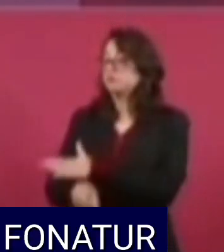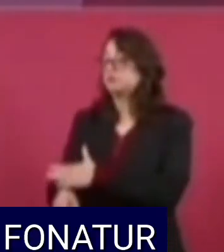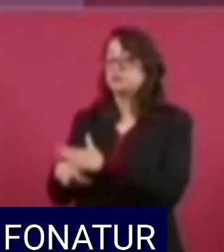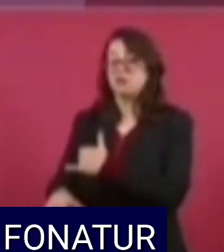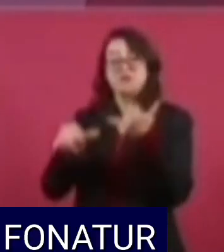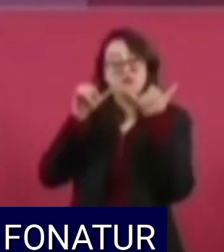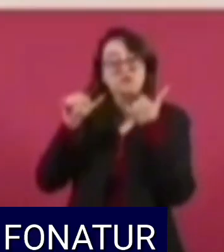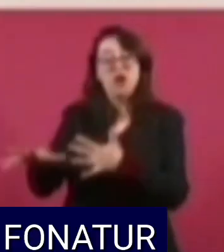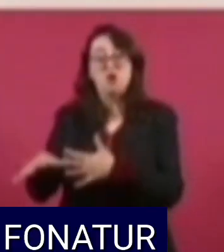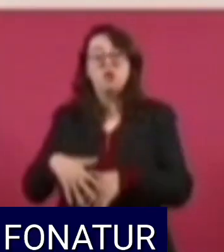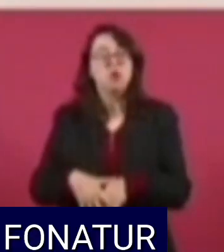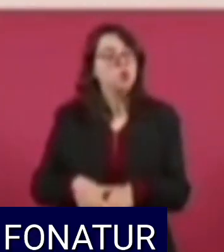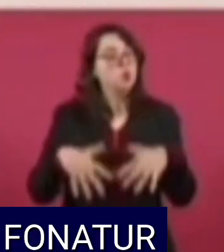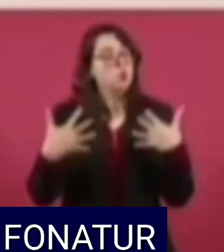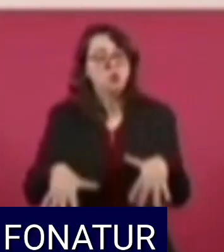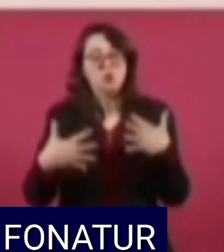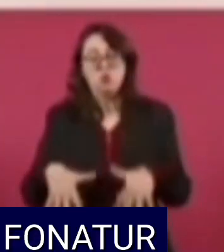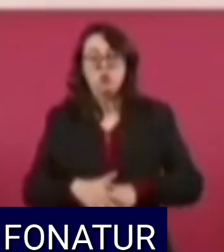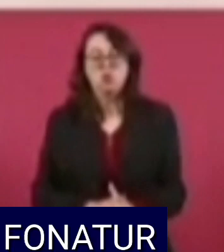17